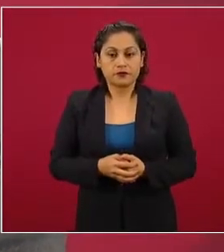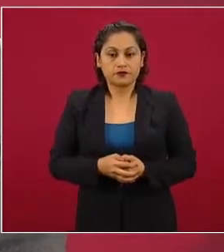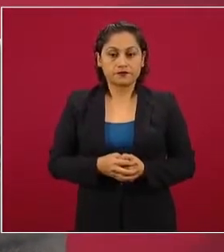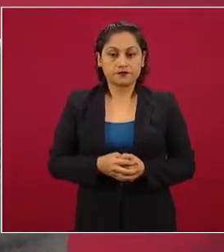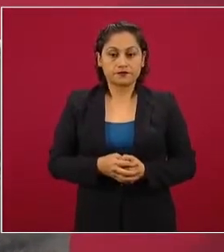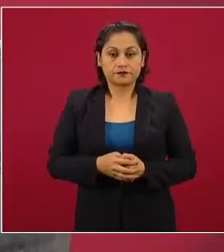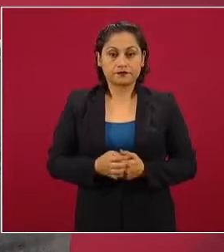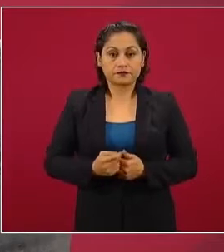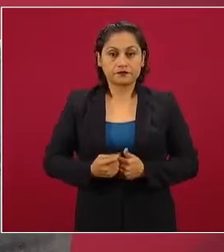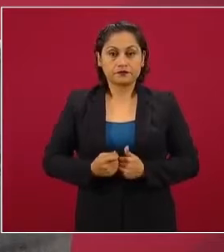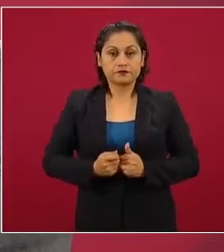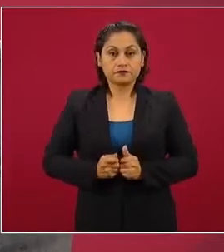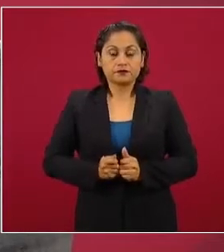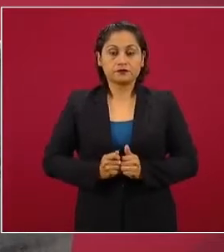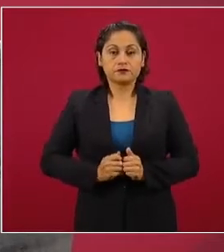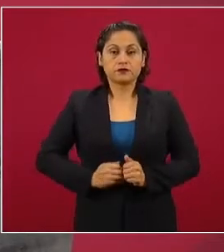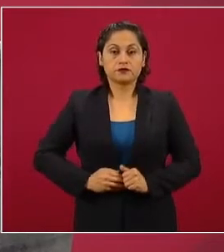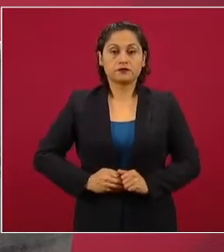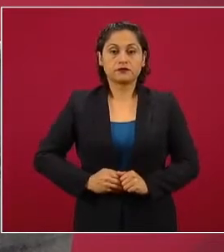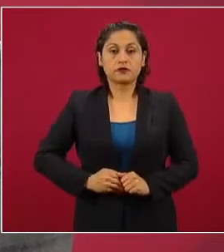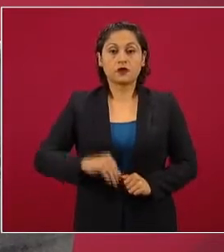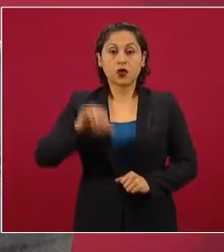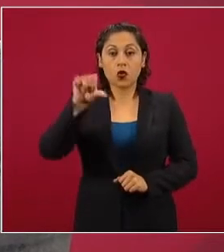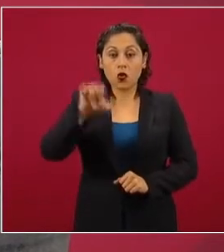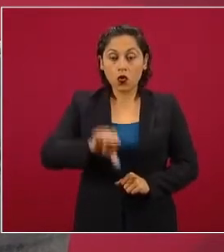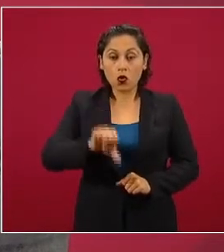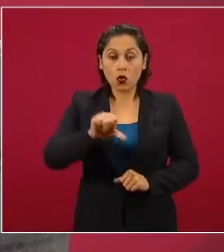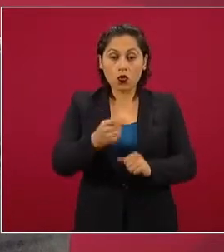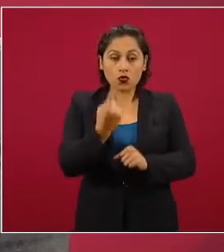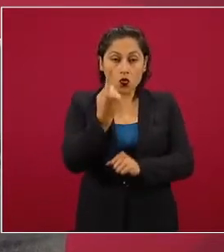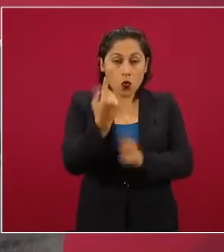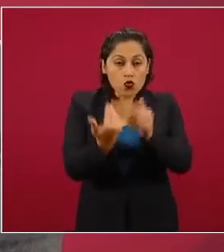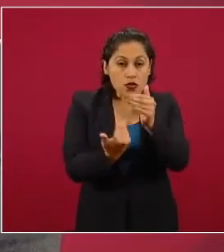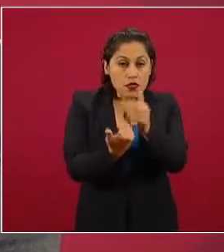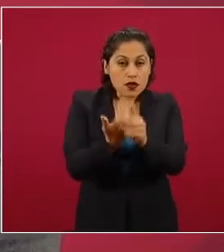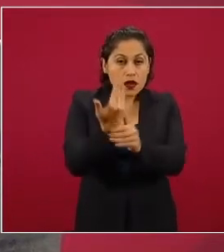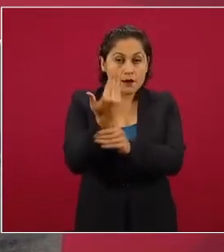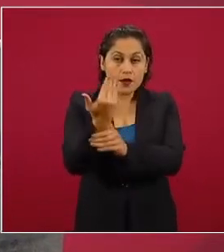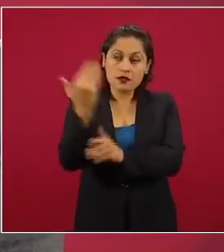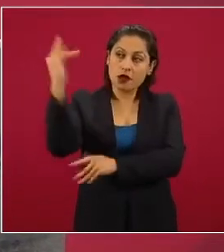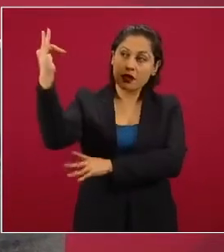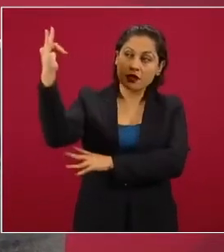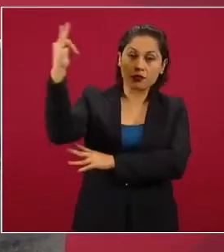aterrizó a la 1 de la mañana un avión